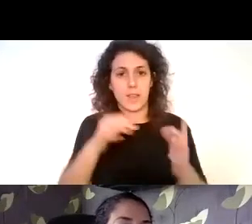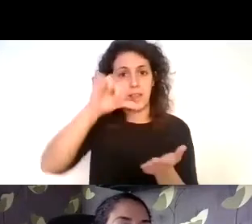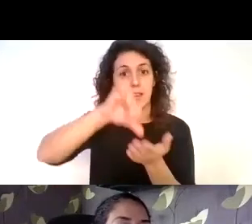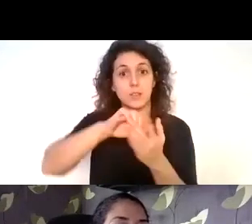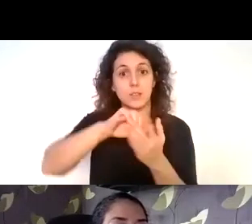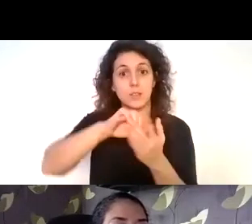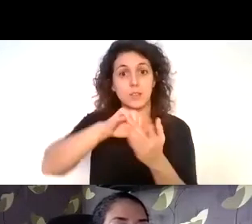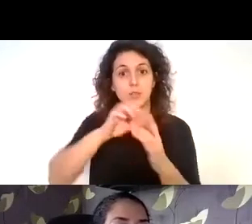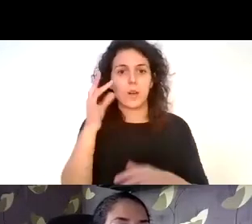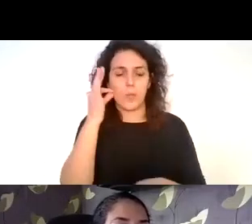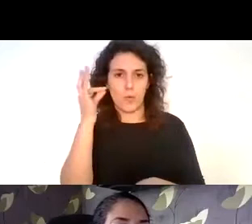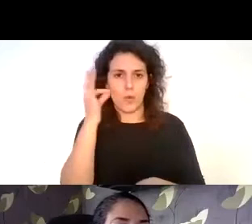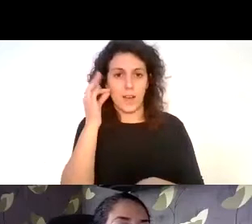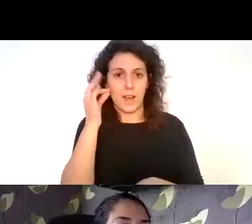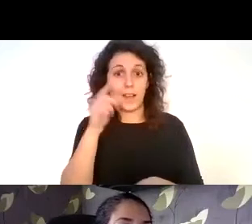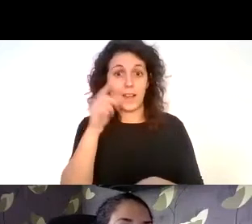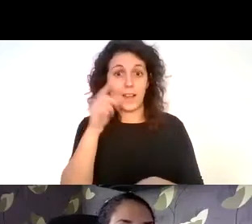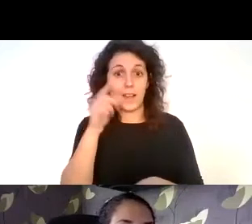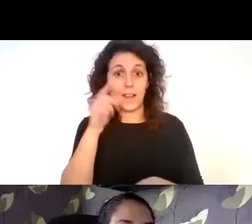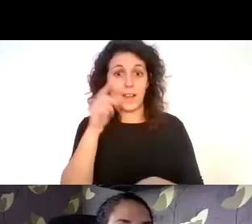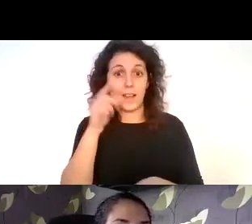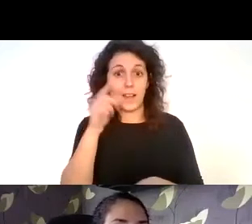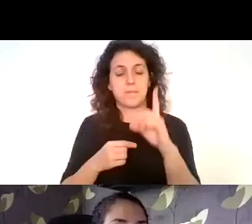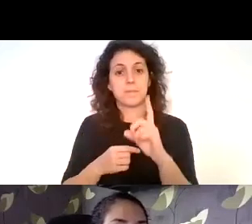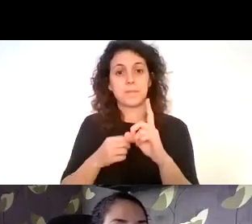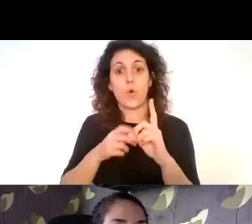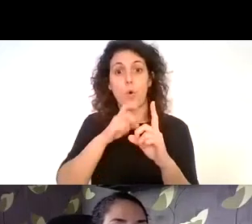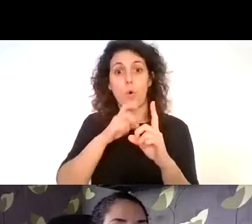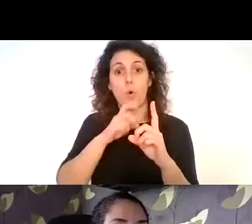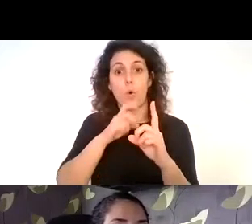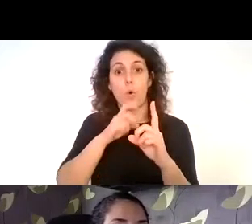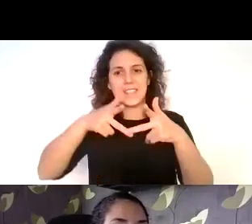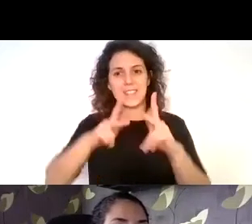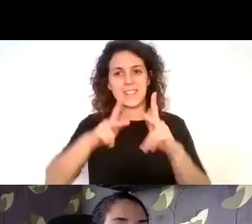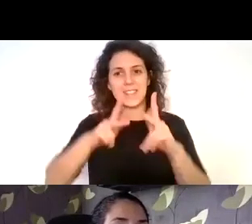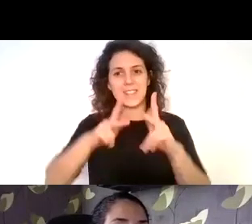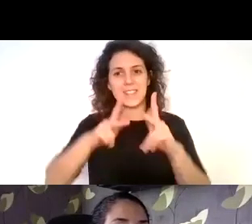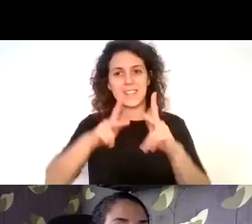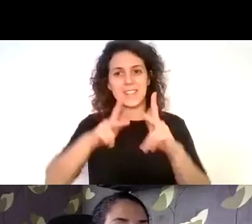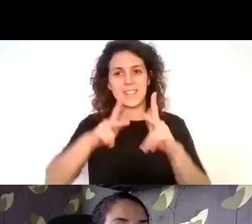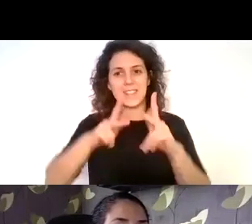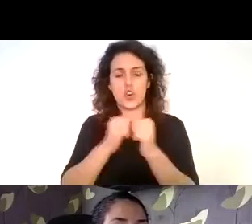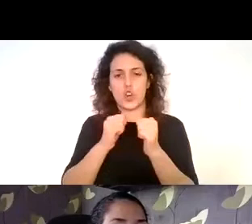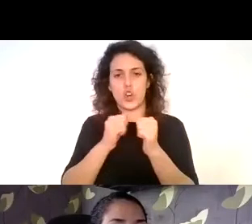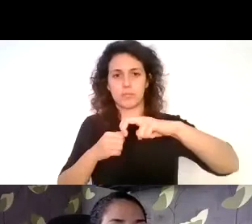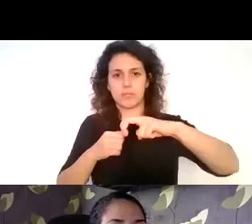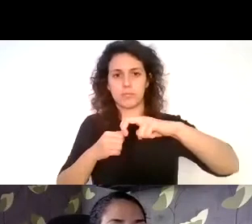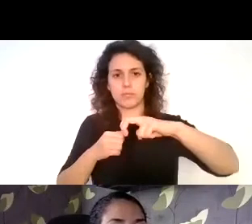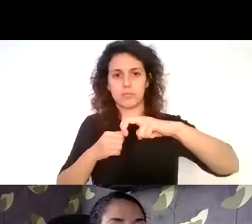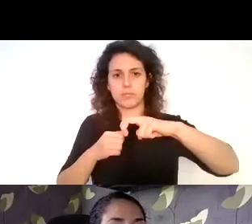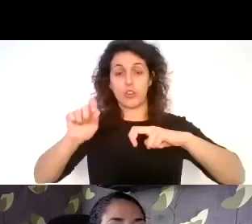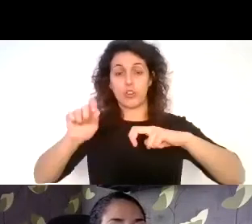una mujer sonriente sentada en lo que sería una roca, es un entorno natural, detrás de